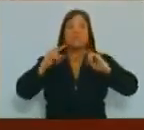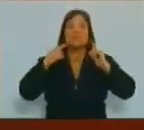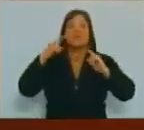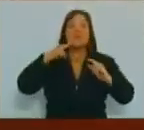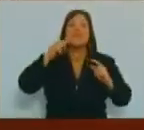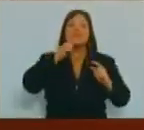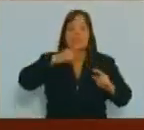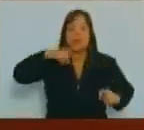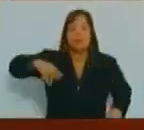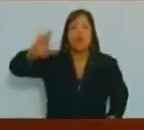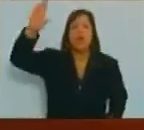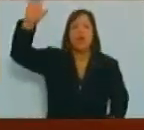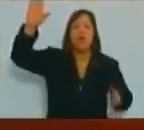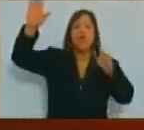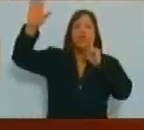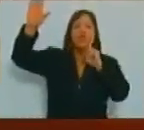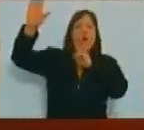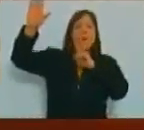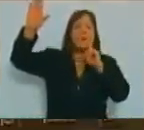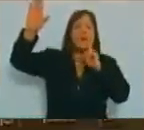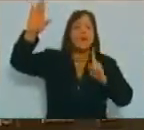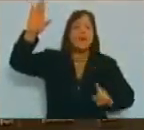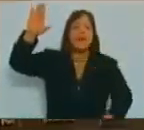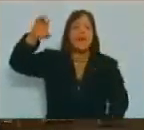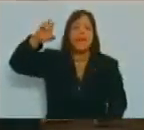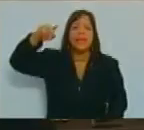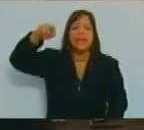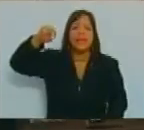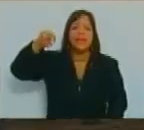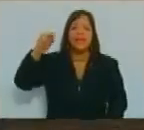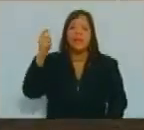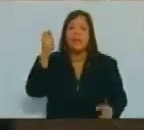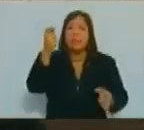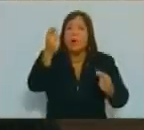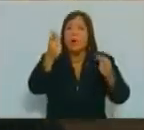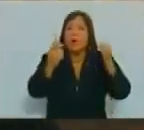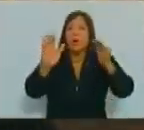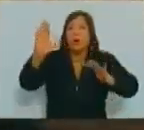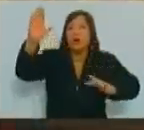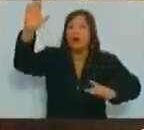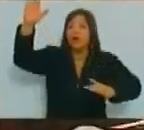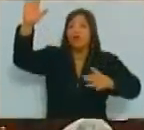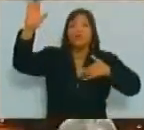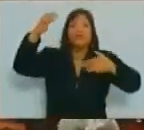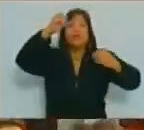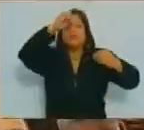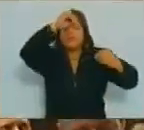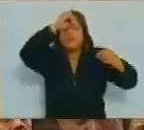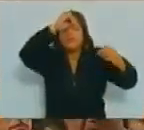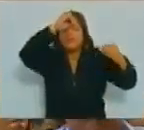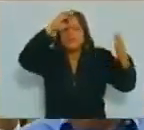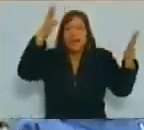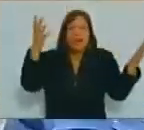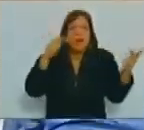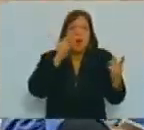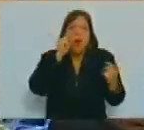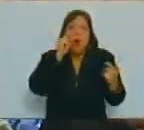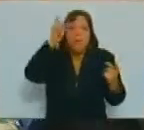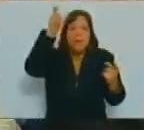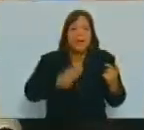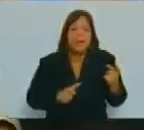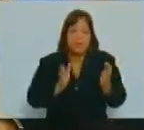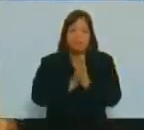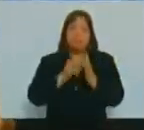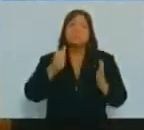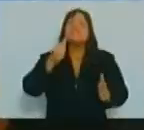la mano el que en realidad sepa quién es el líder que está muy poquitos los muy poquitos bueno yo